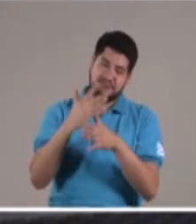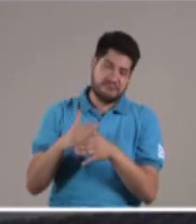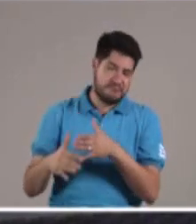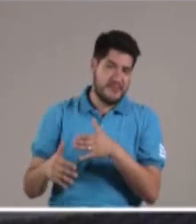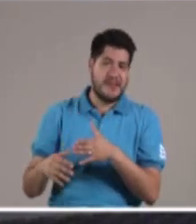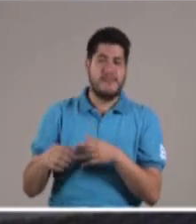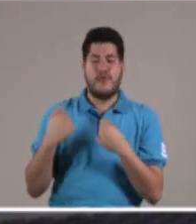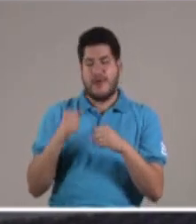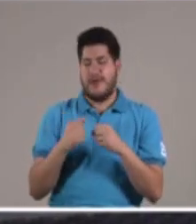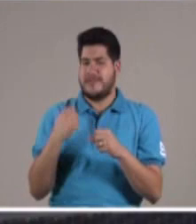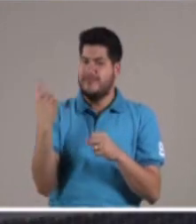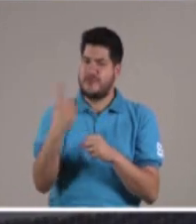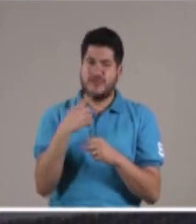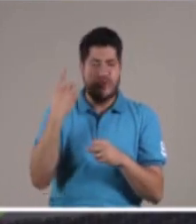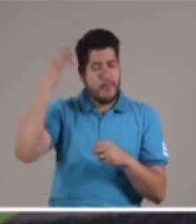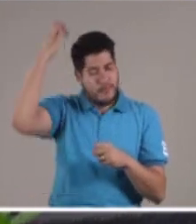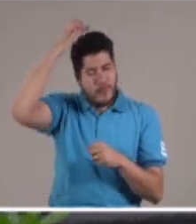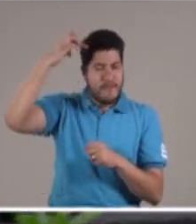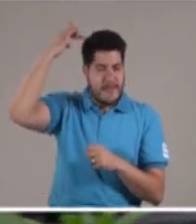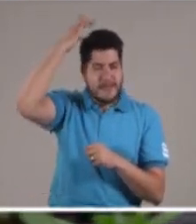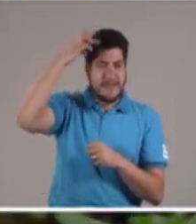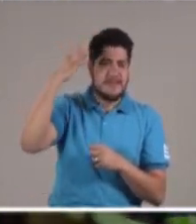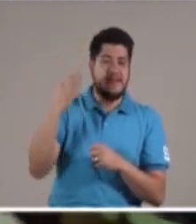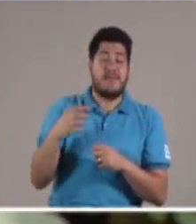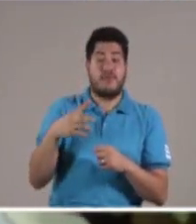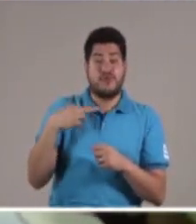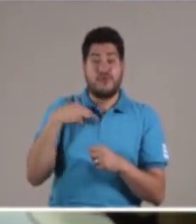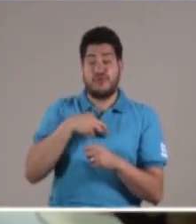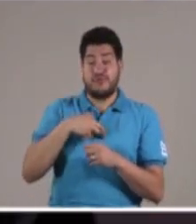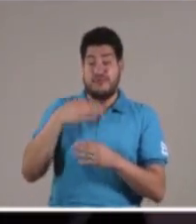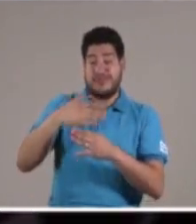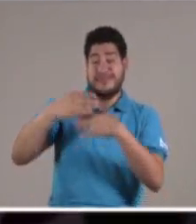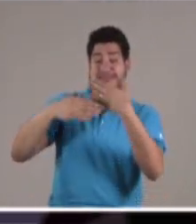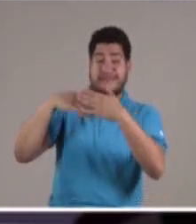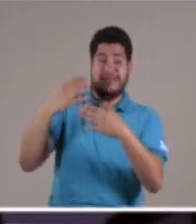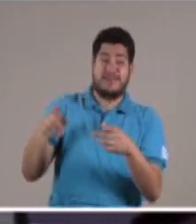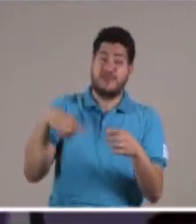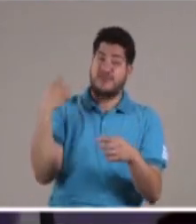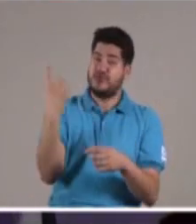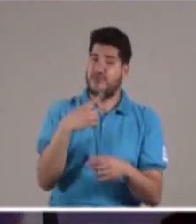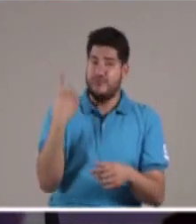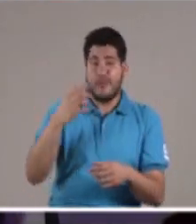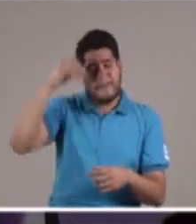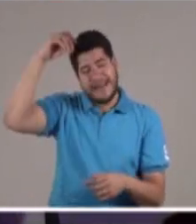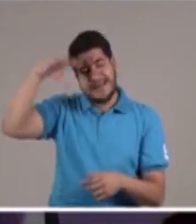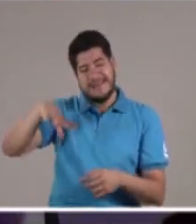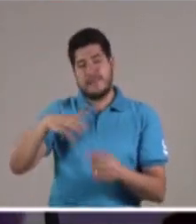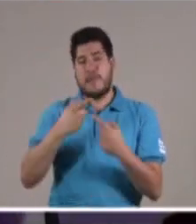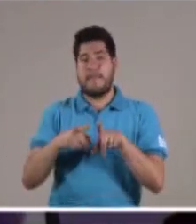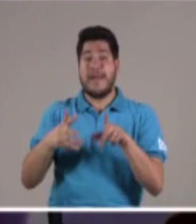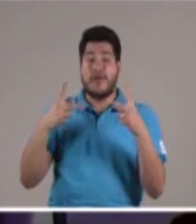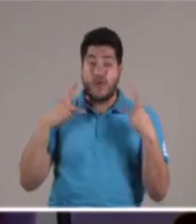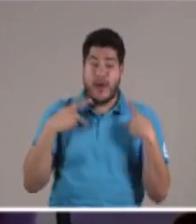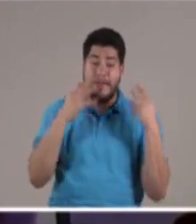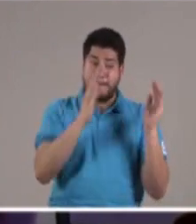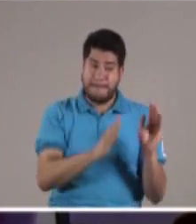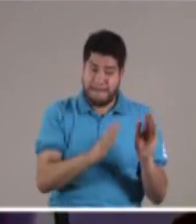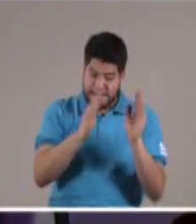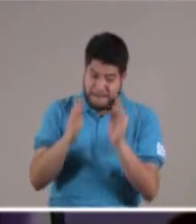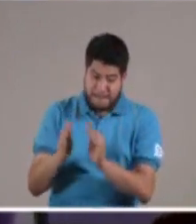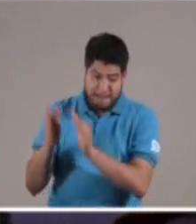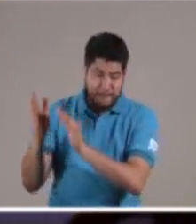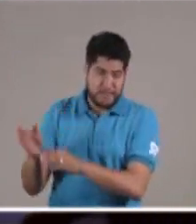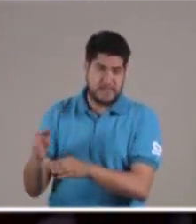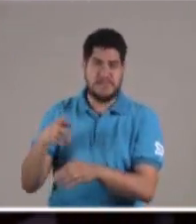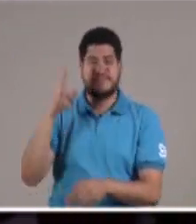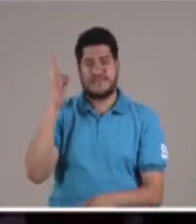que tengamos que hacer profetizamos nos edificamos mutuamente todo lo que usted quiera pero hay una preparación que